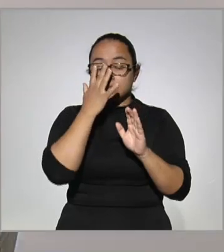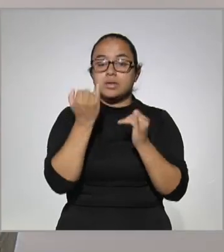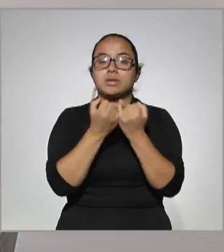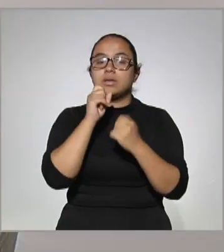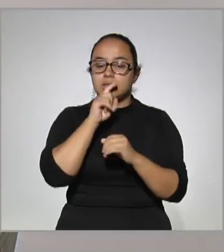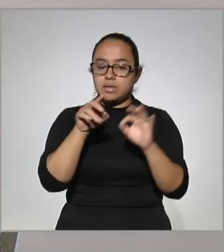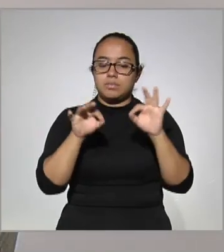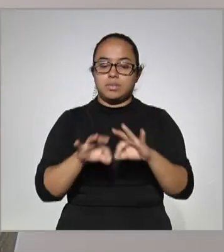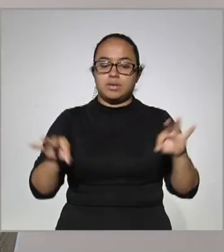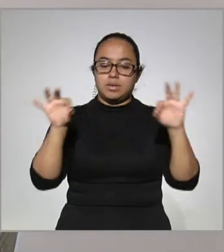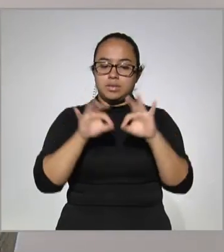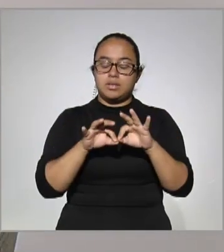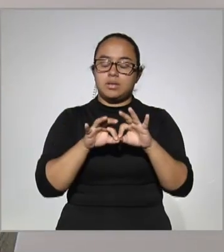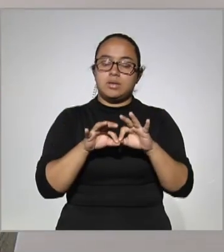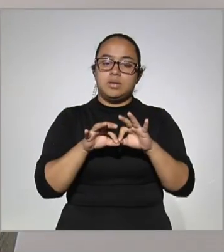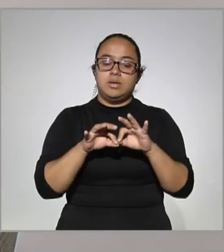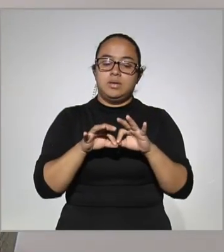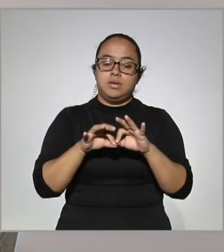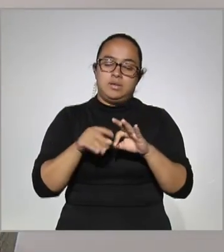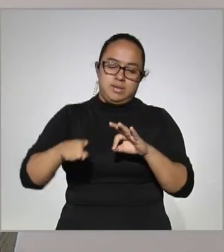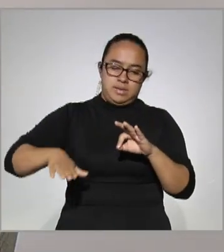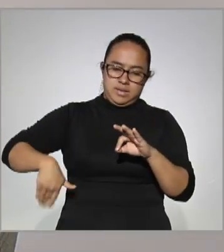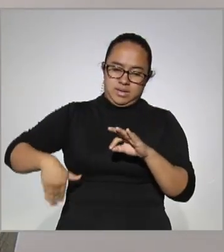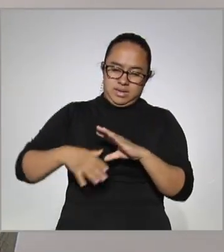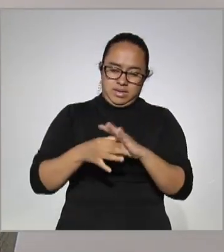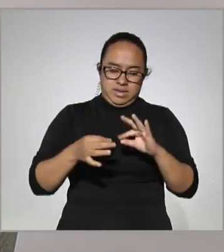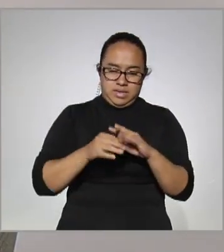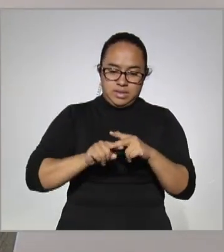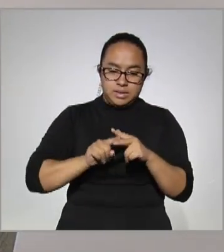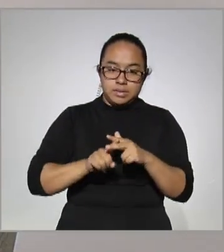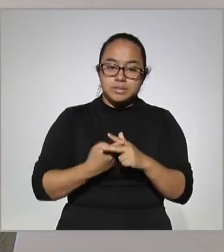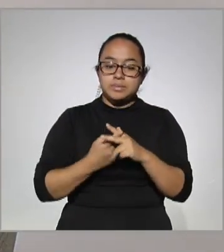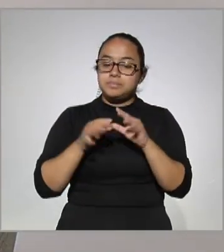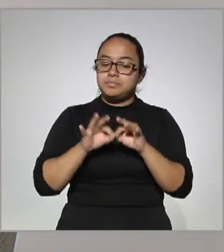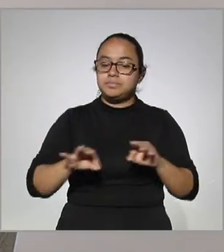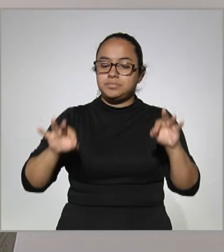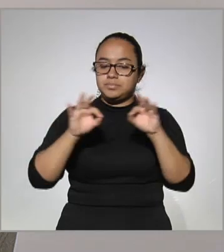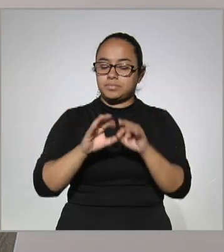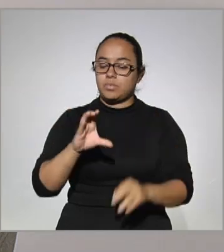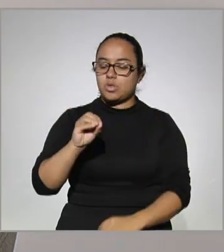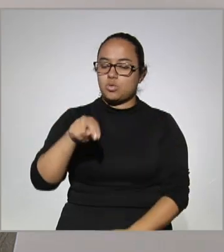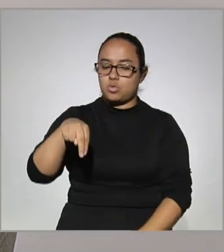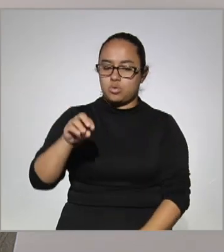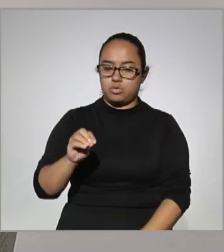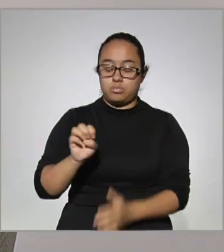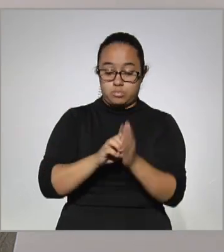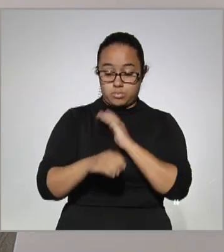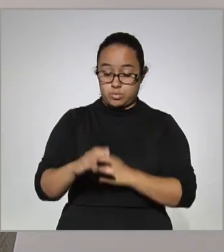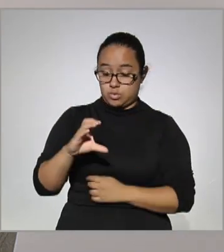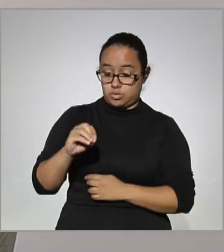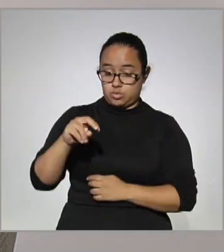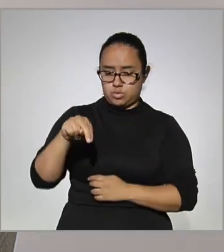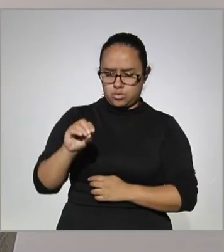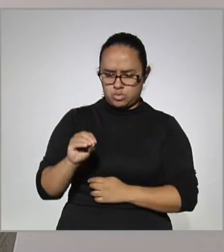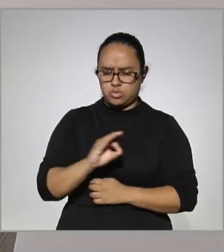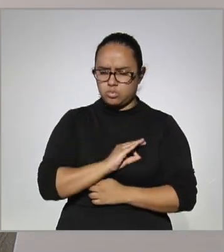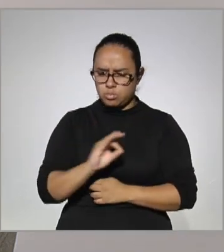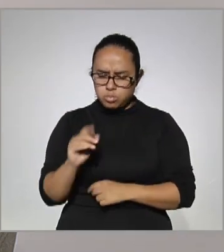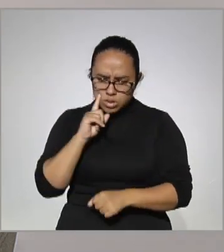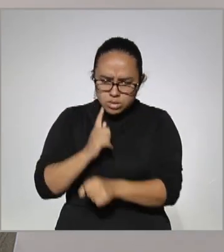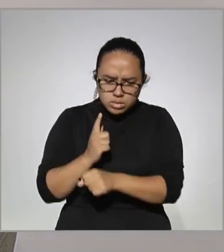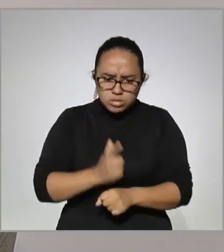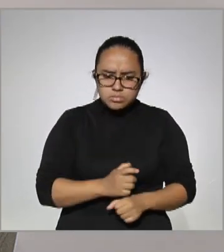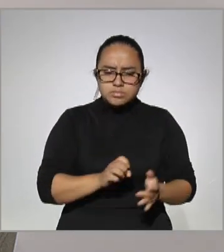importante algo que se mencionó inicial, la importancia del cono. O sea, con un cono puedo detectar, por